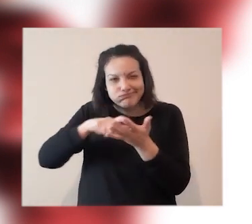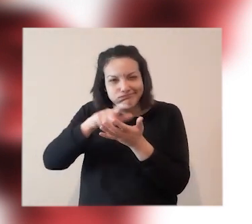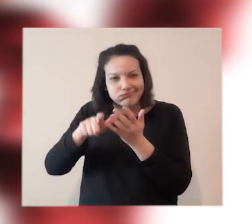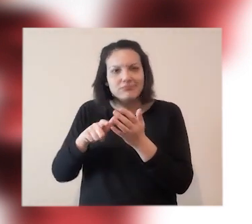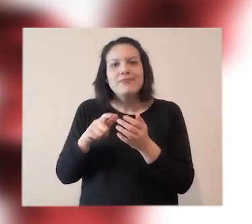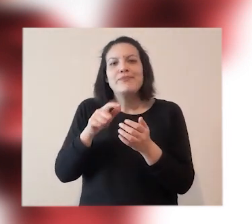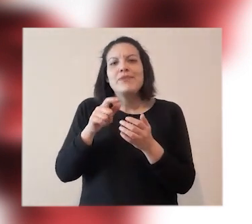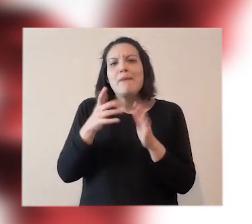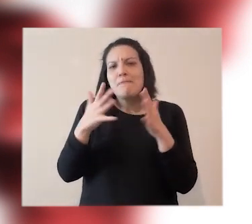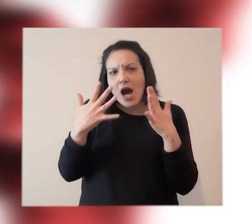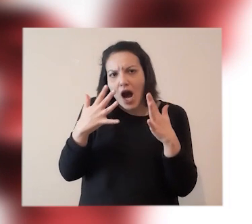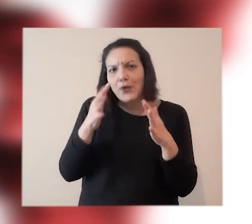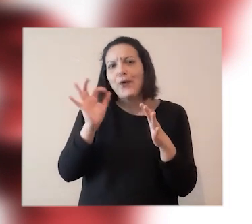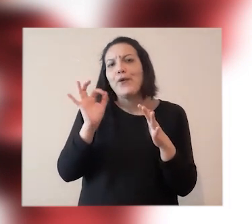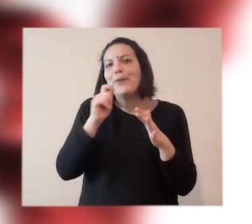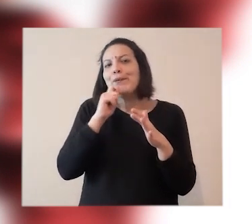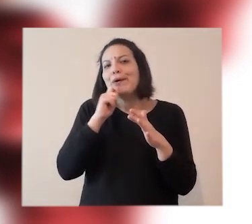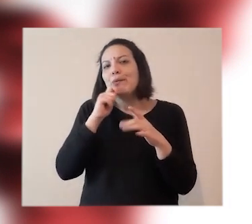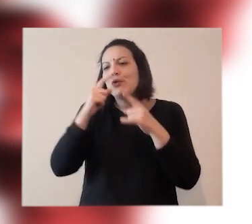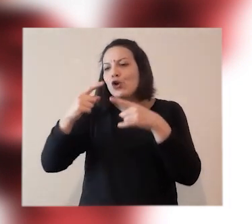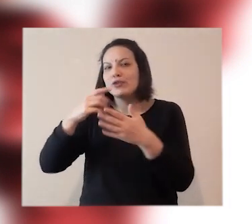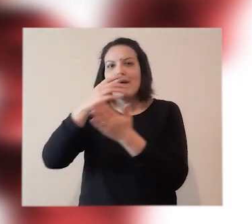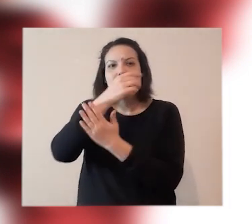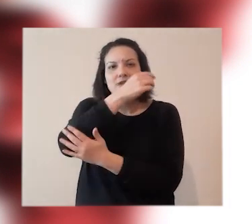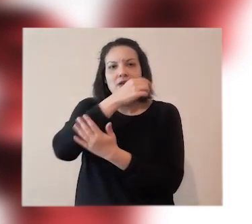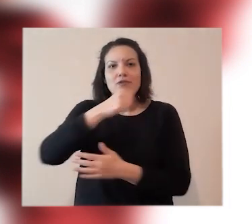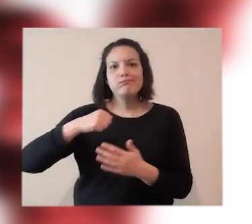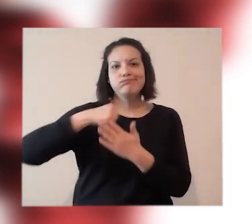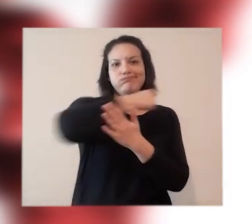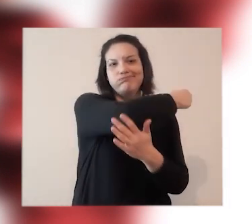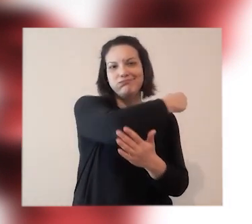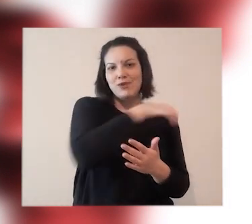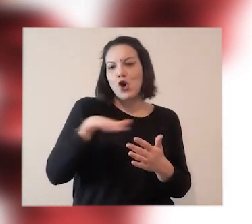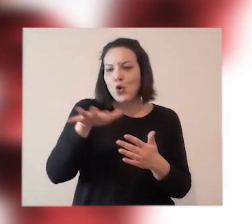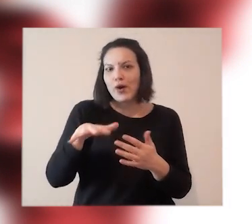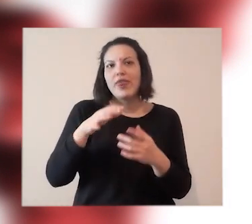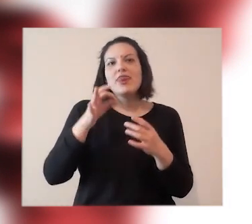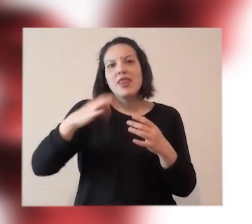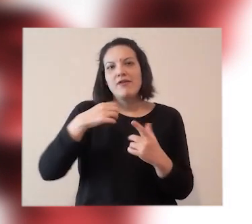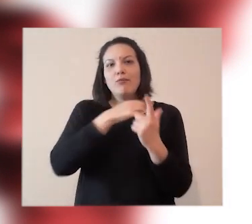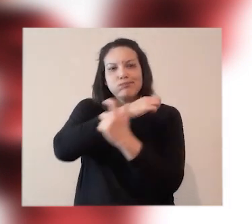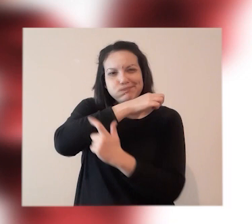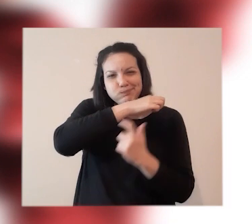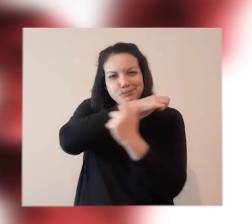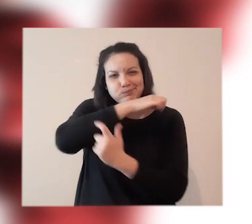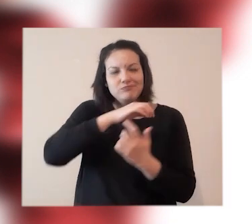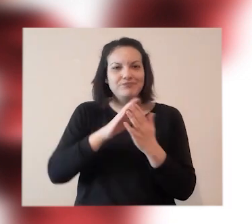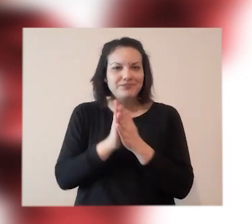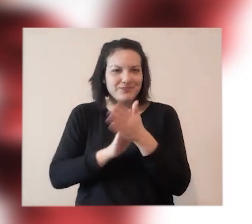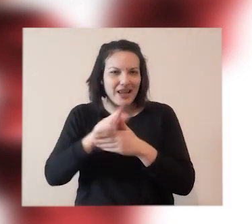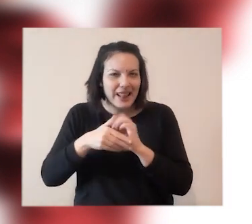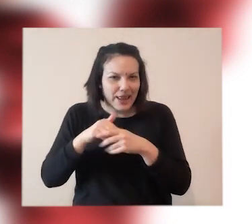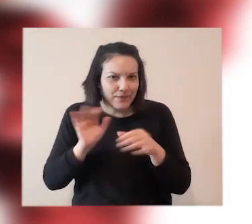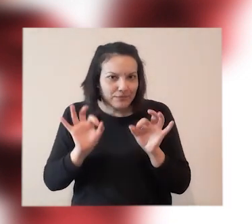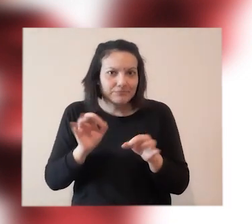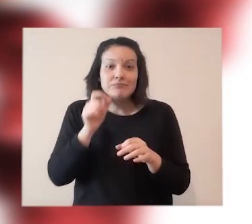las manos, digamos, o si rozaron con el brazo, el codo, el lugar que sea, es muy importante que ahí